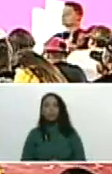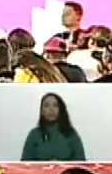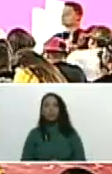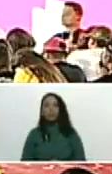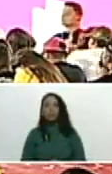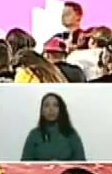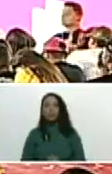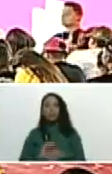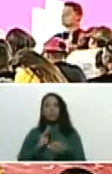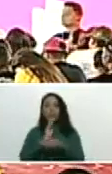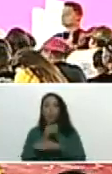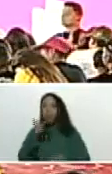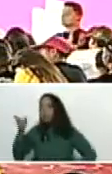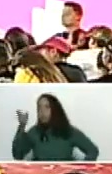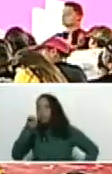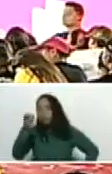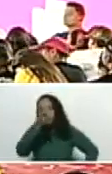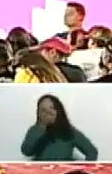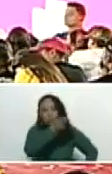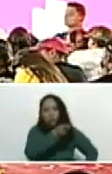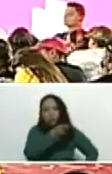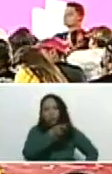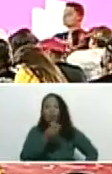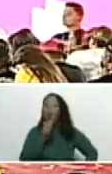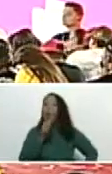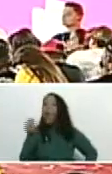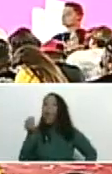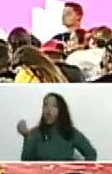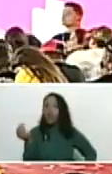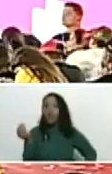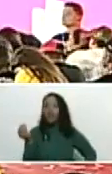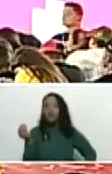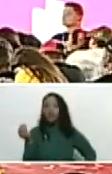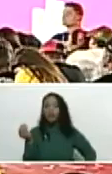Ir a la búsqueda de los jóvenes